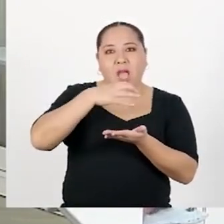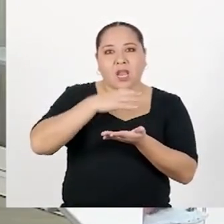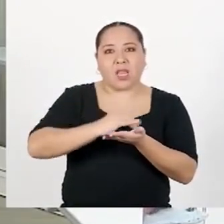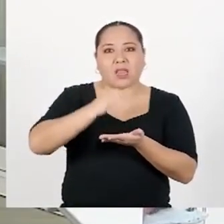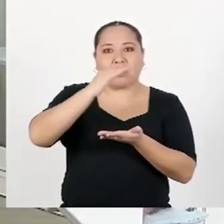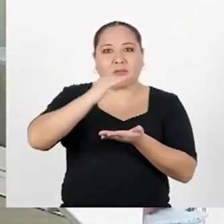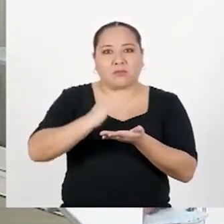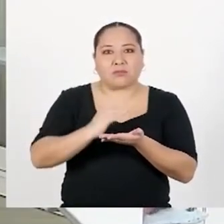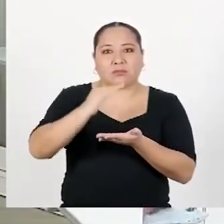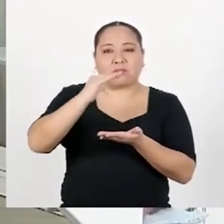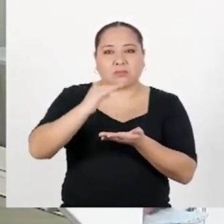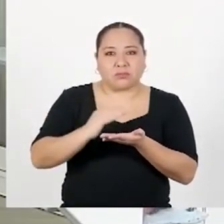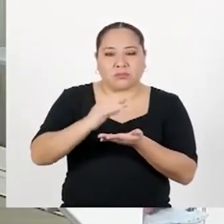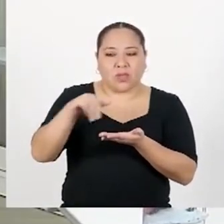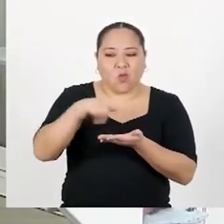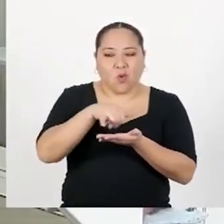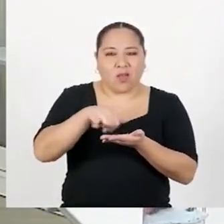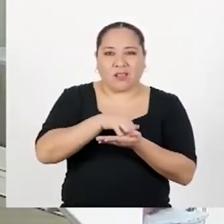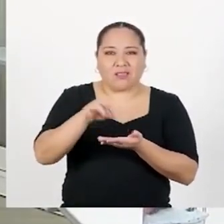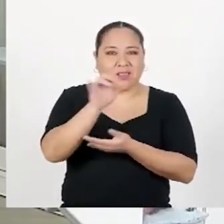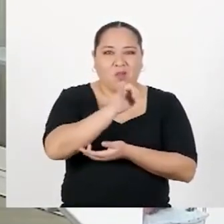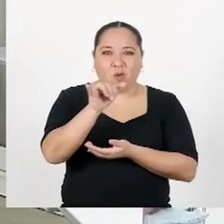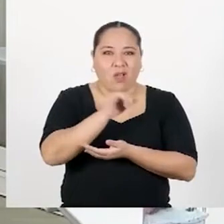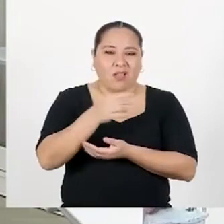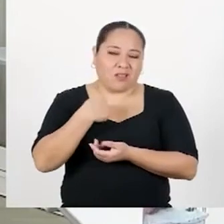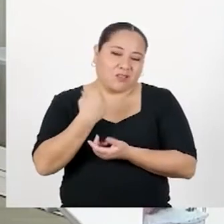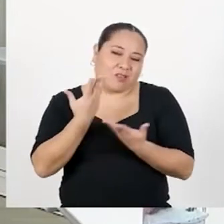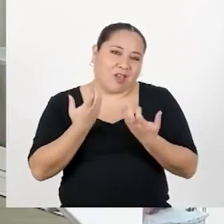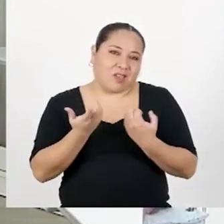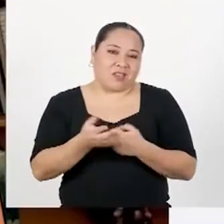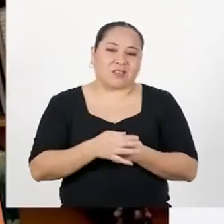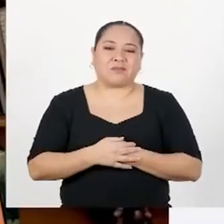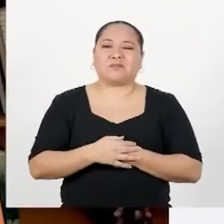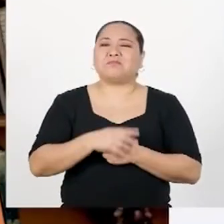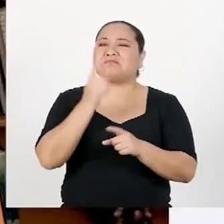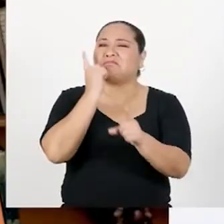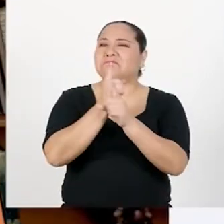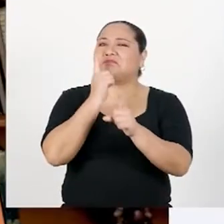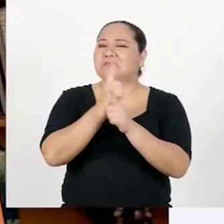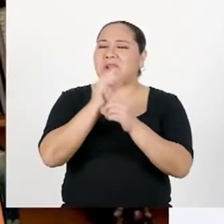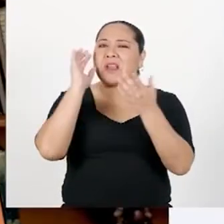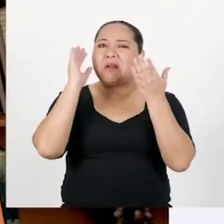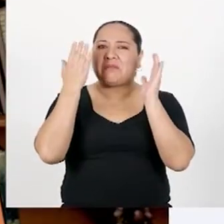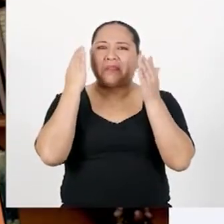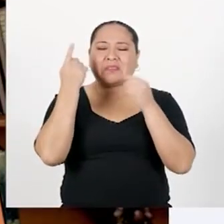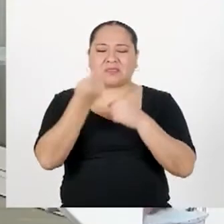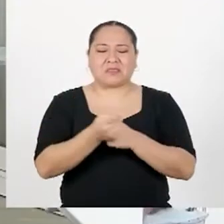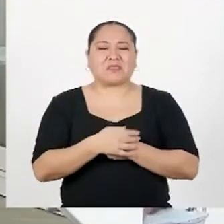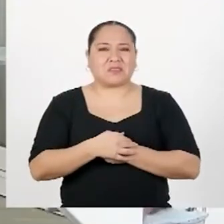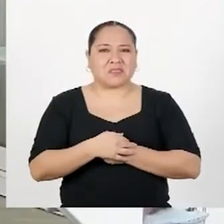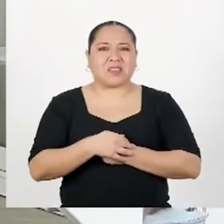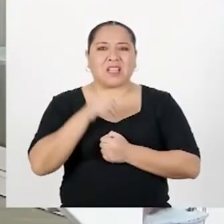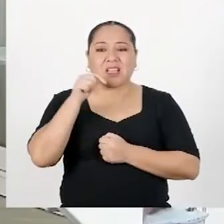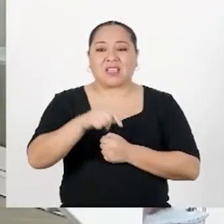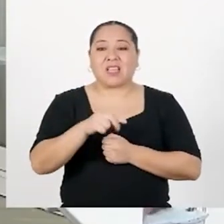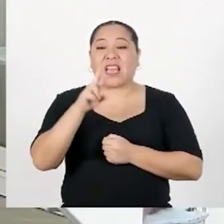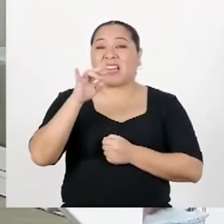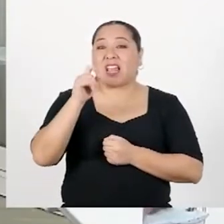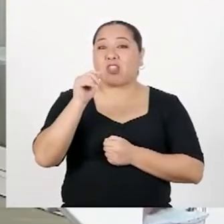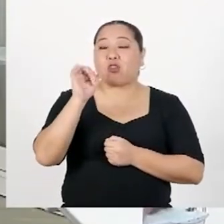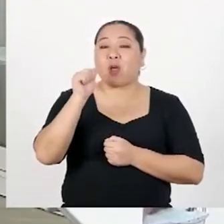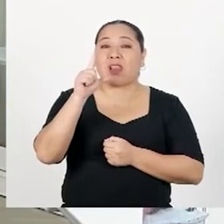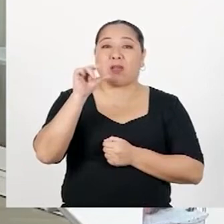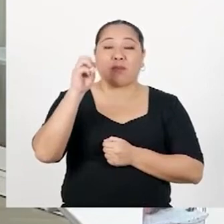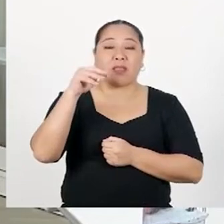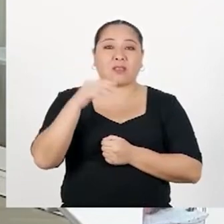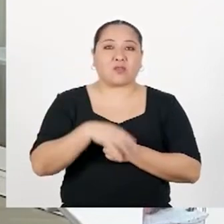temperatura. Y así hasta que se alcance la temperatura que uno desea. Buena analogía, Yamile. La retroalimentación